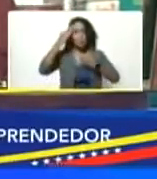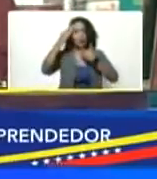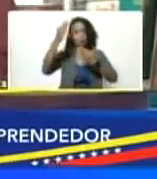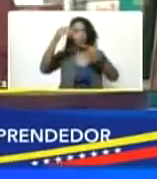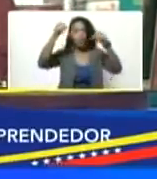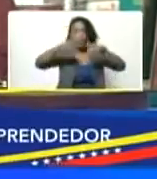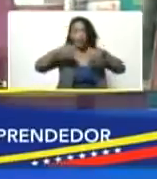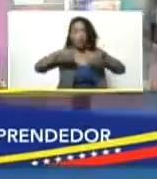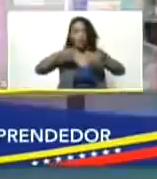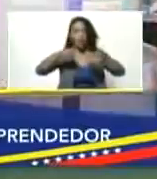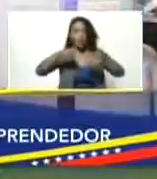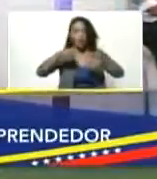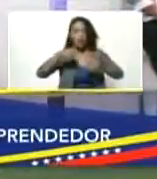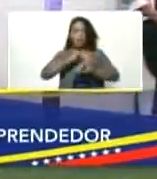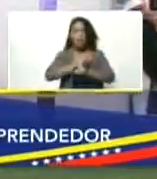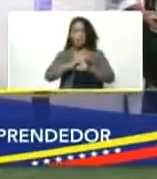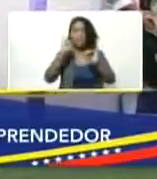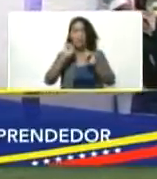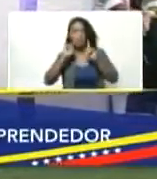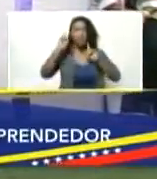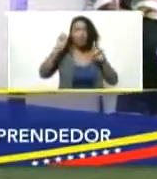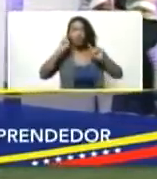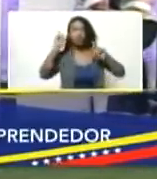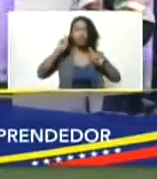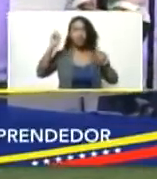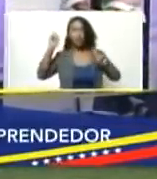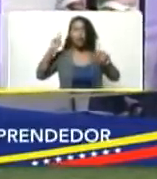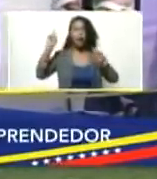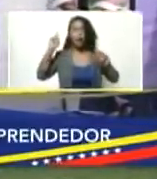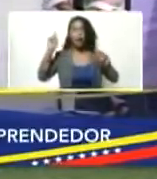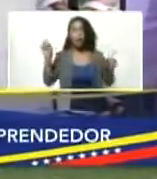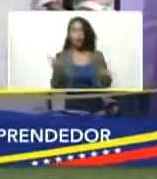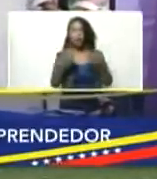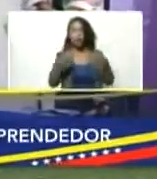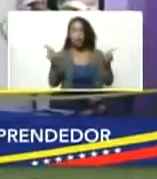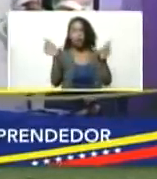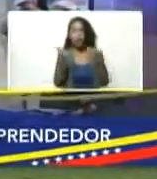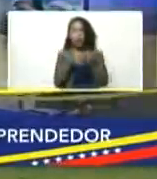aquí. Vamos a despedirnos con música. La orquesta